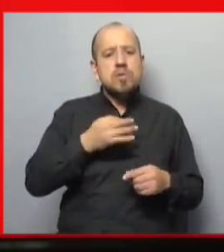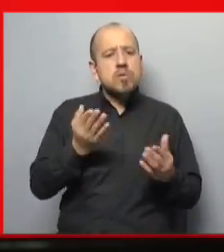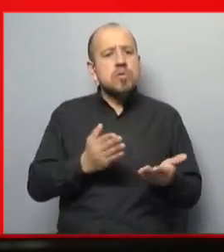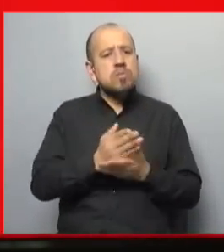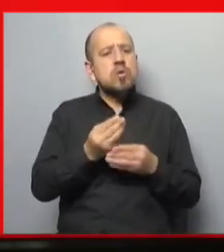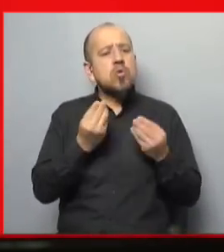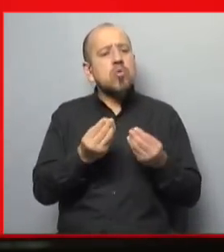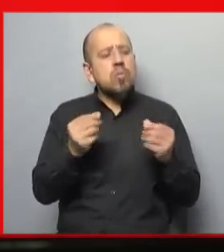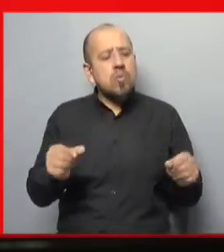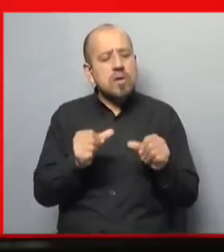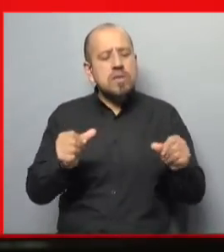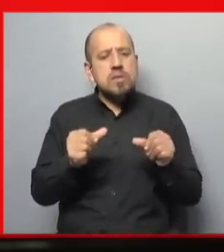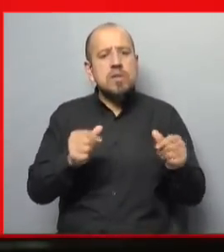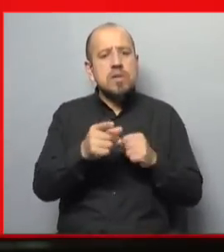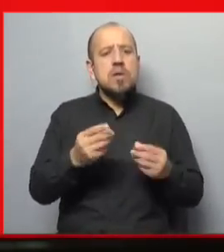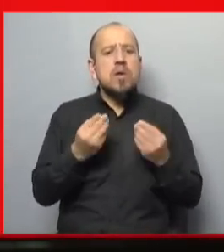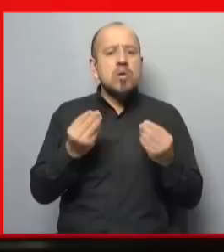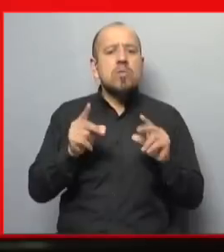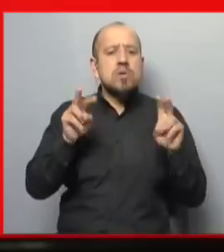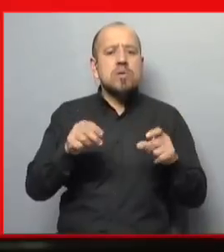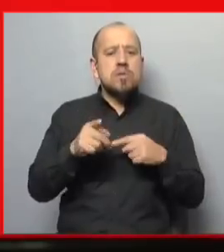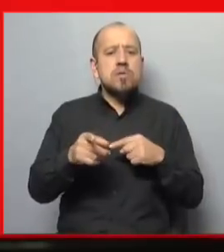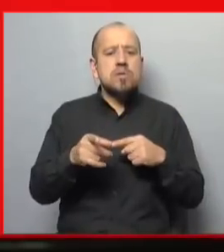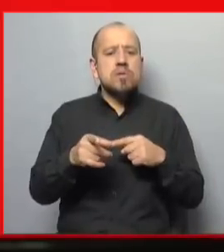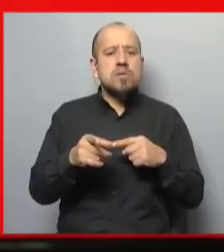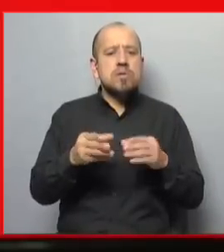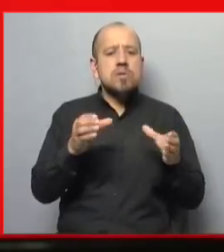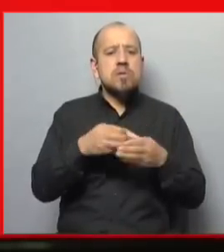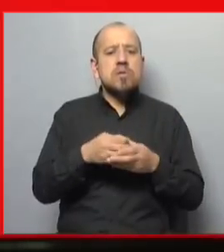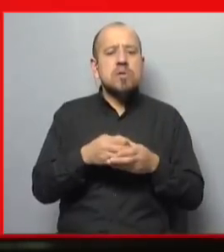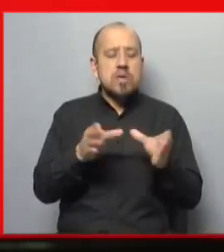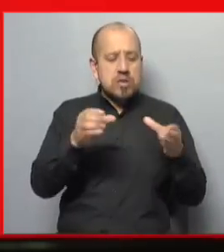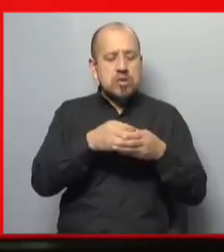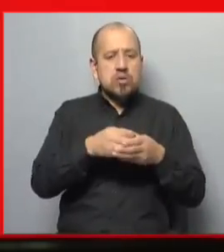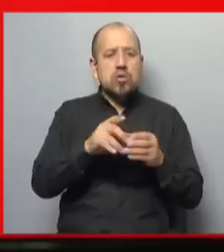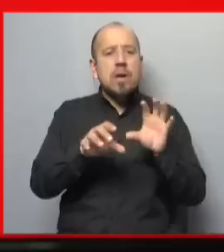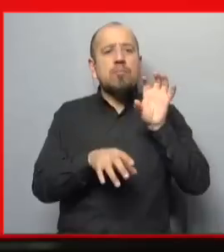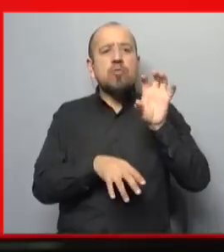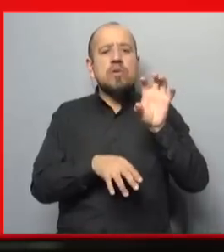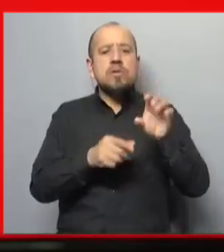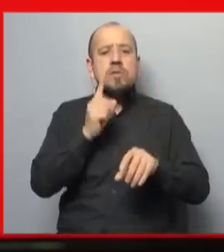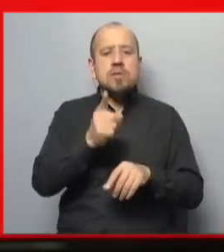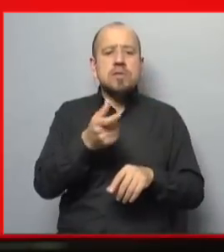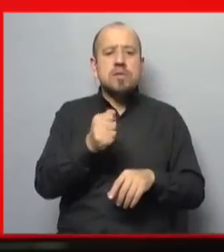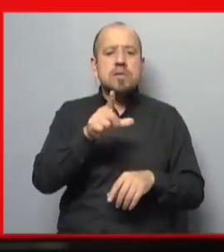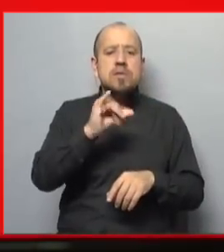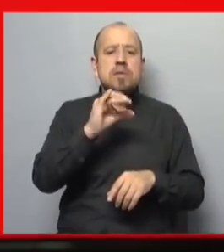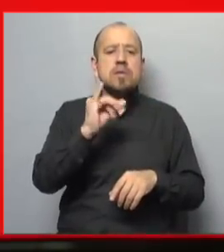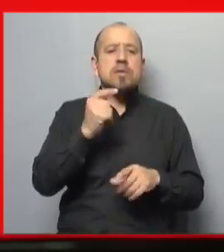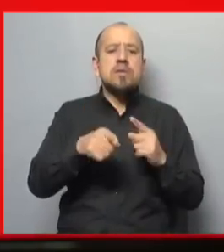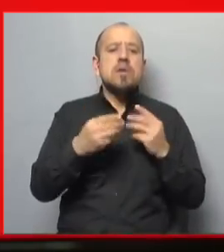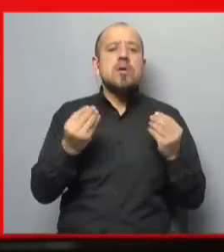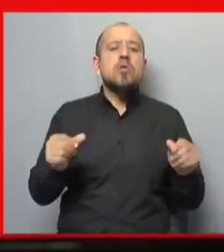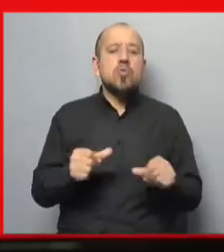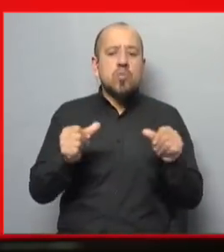como hacen como es el tema tienen menos habitantes que galicia la provincia de es padre y sacan jugadores y sacan jugadores como